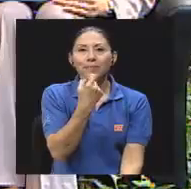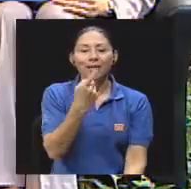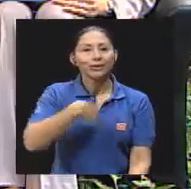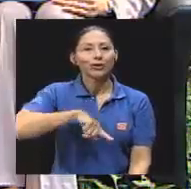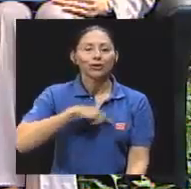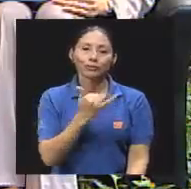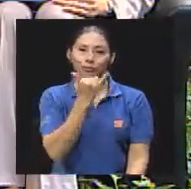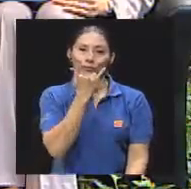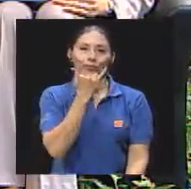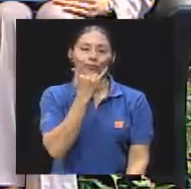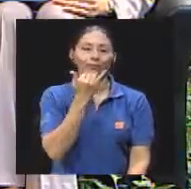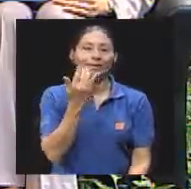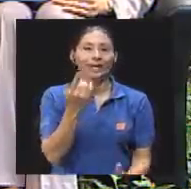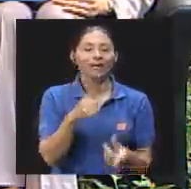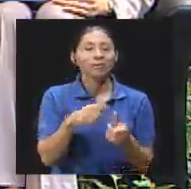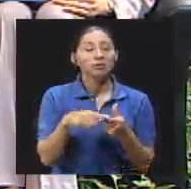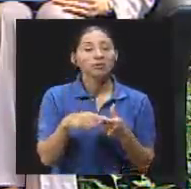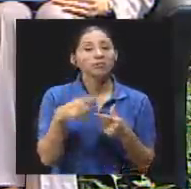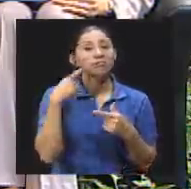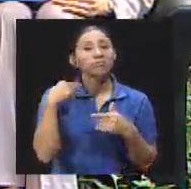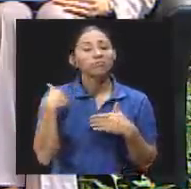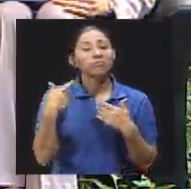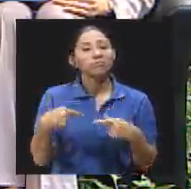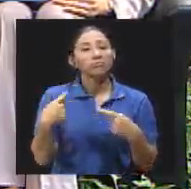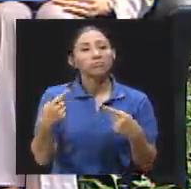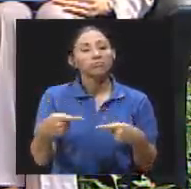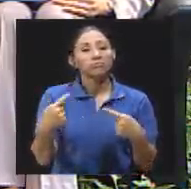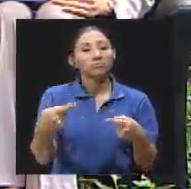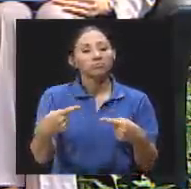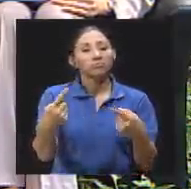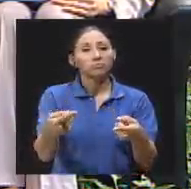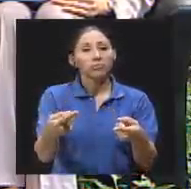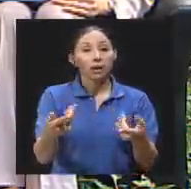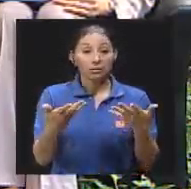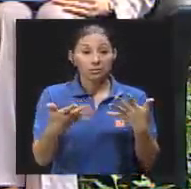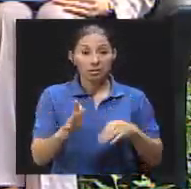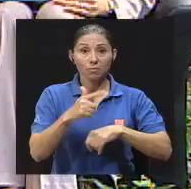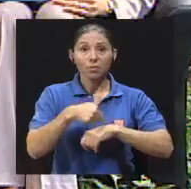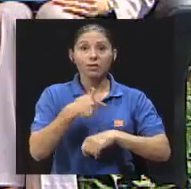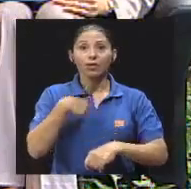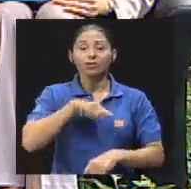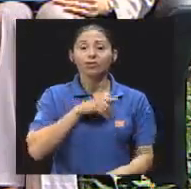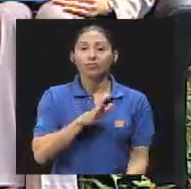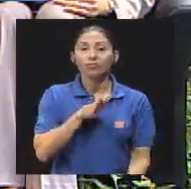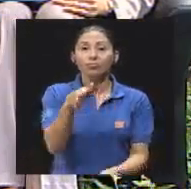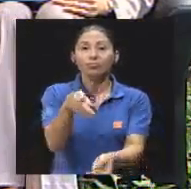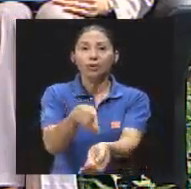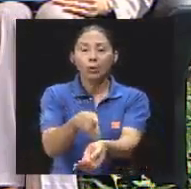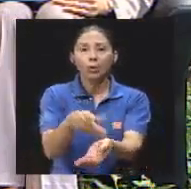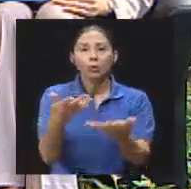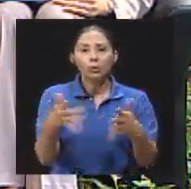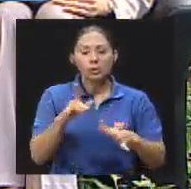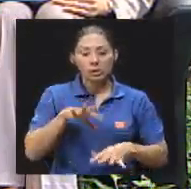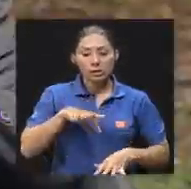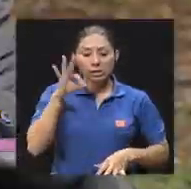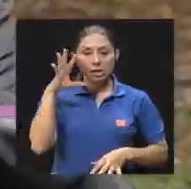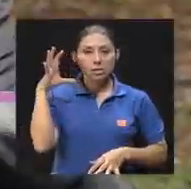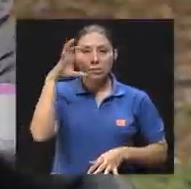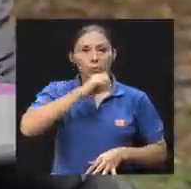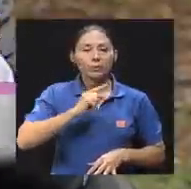medicamentos o alguna farmacia y se deja pasar y evoluciona, y cuando ya vamos a consulta ya ha avanzado y hay algo más serio, ¿verdad?, en el